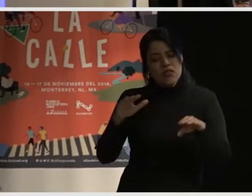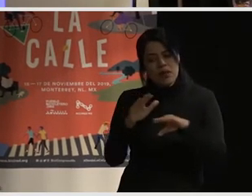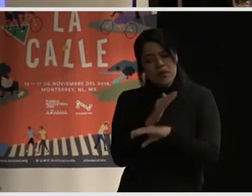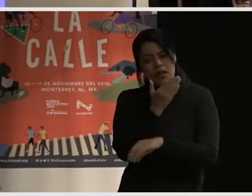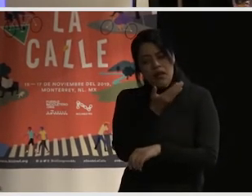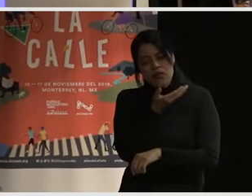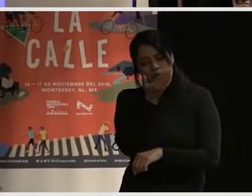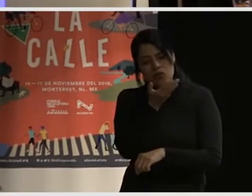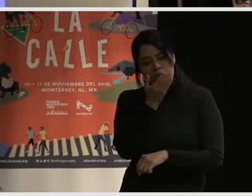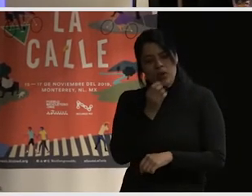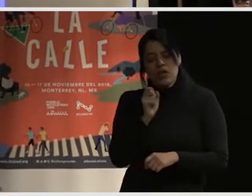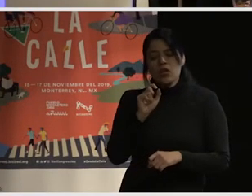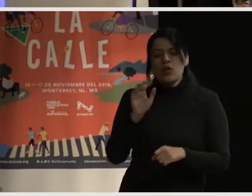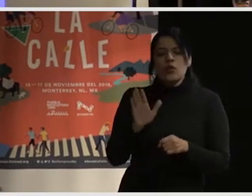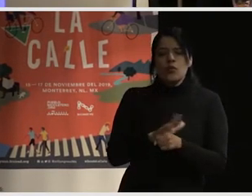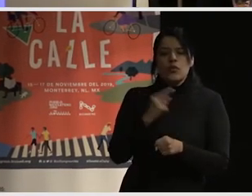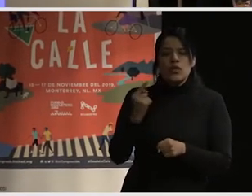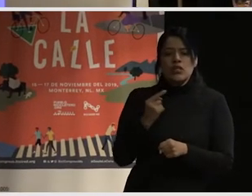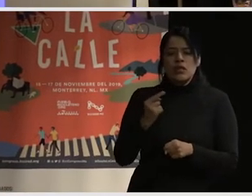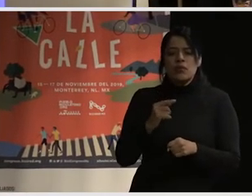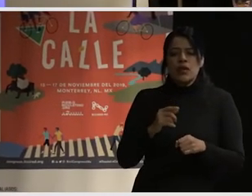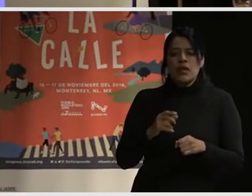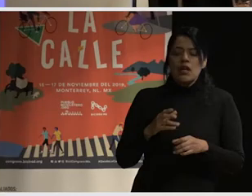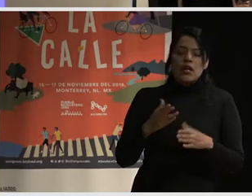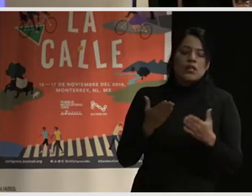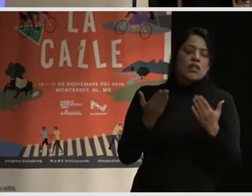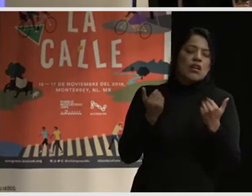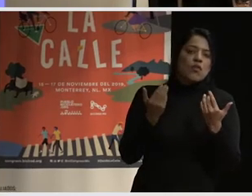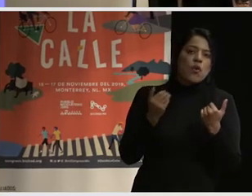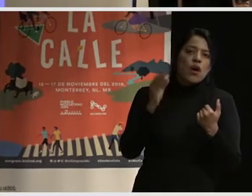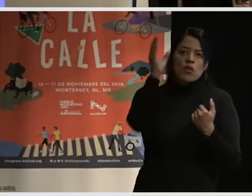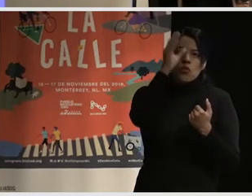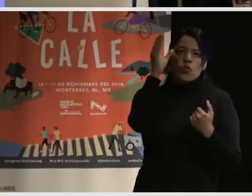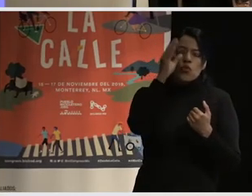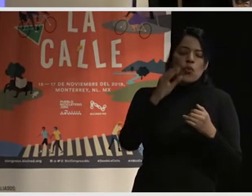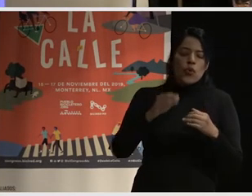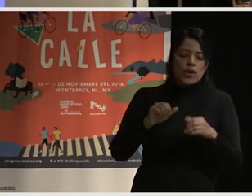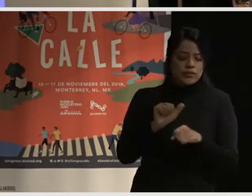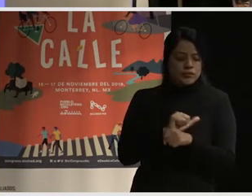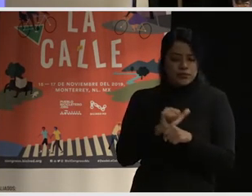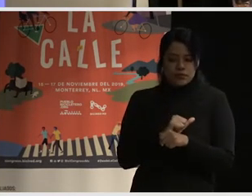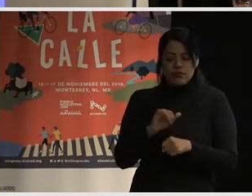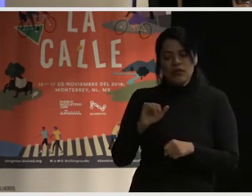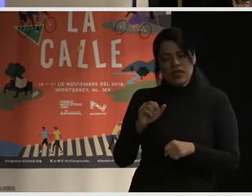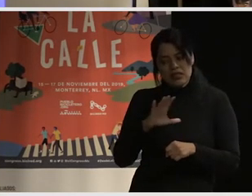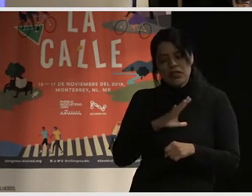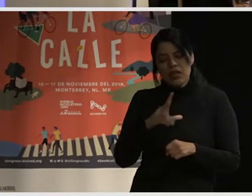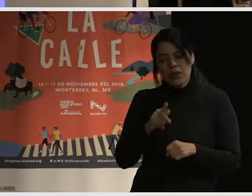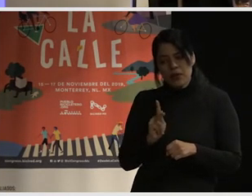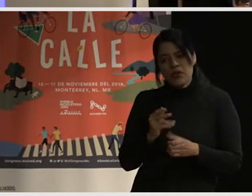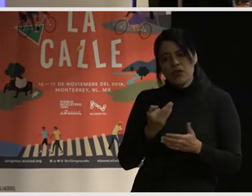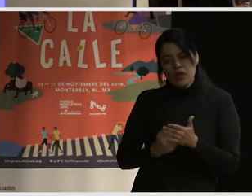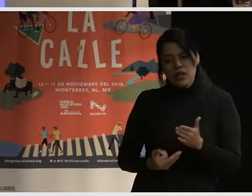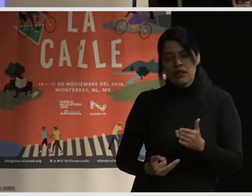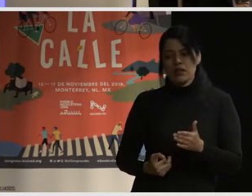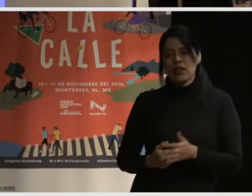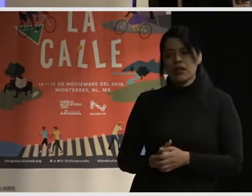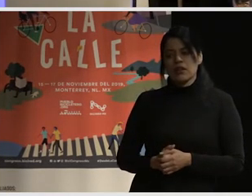porque te encuentras siempre aparte de la básica de es que no hay cultura vial que si hay pero no es la ideal es el tema de